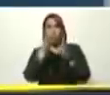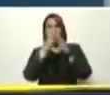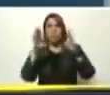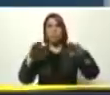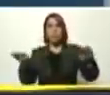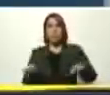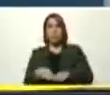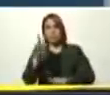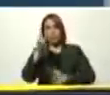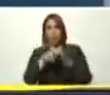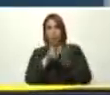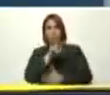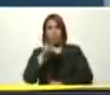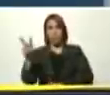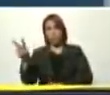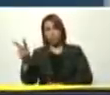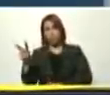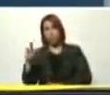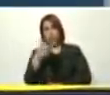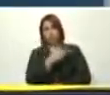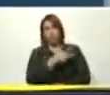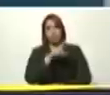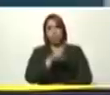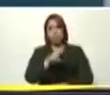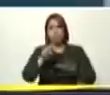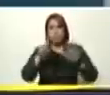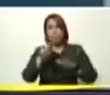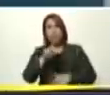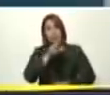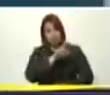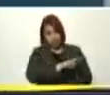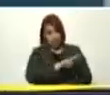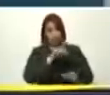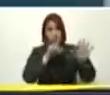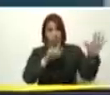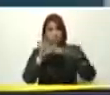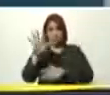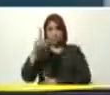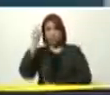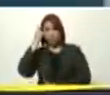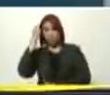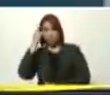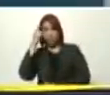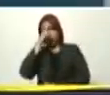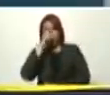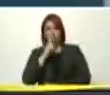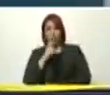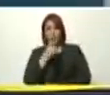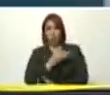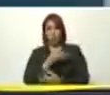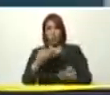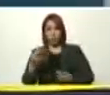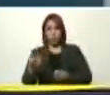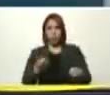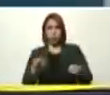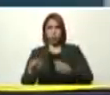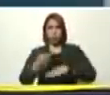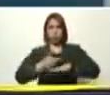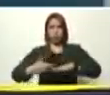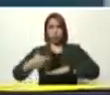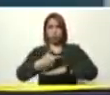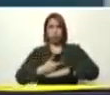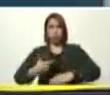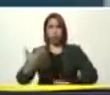los 365 días del año, una coordinación perfecta con gobernadores,